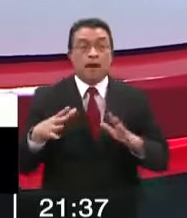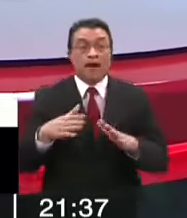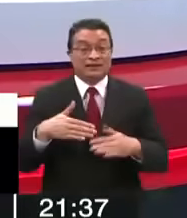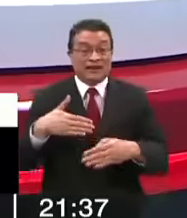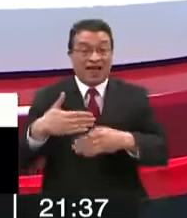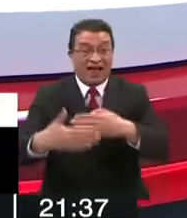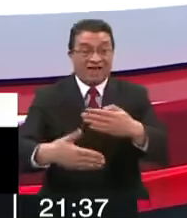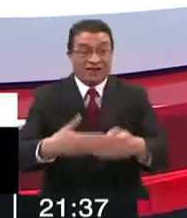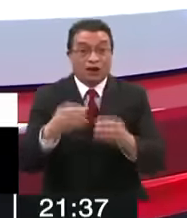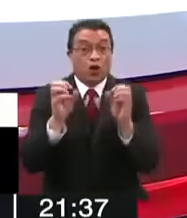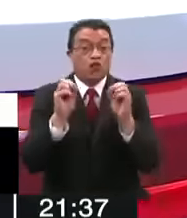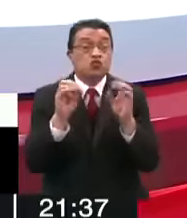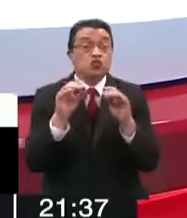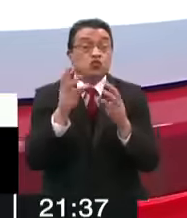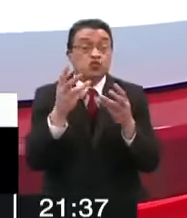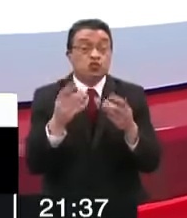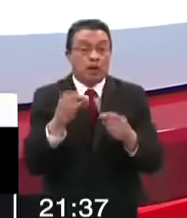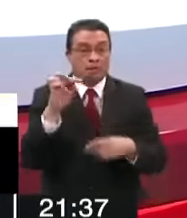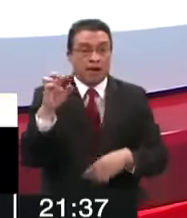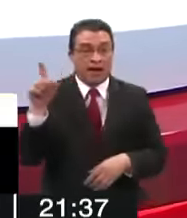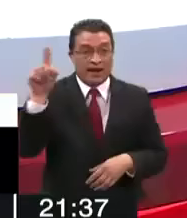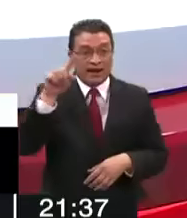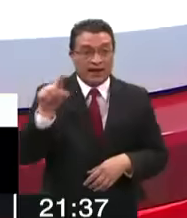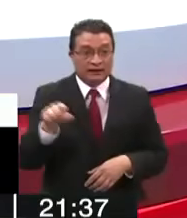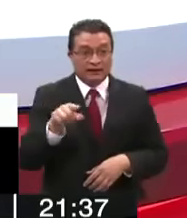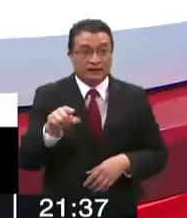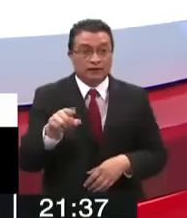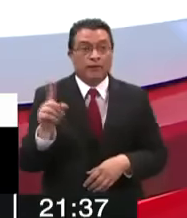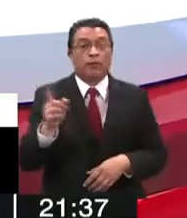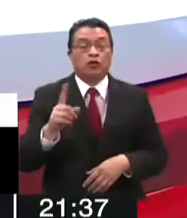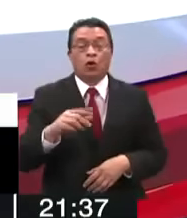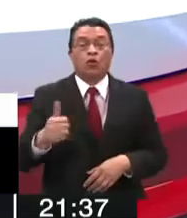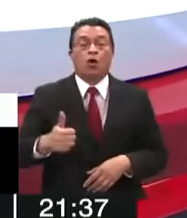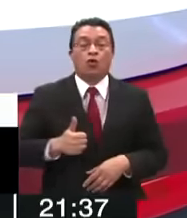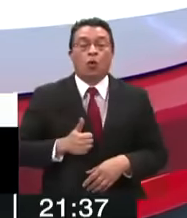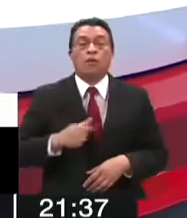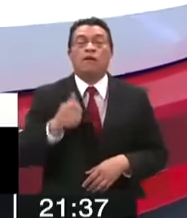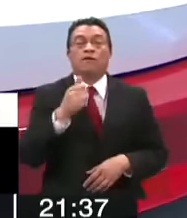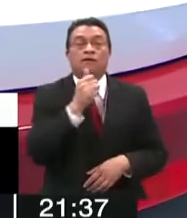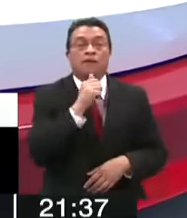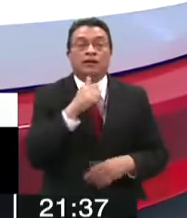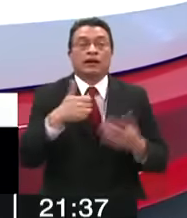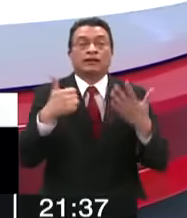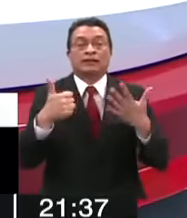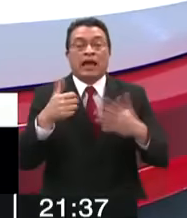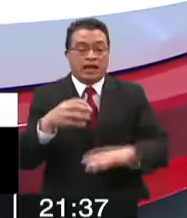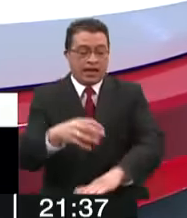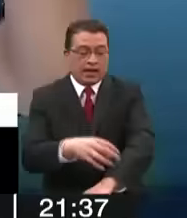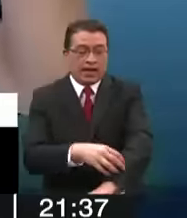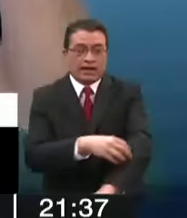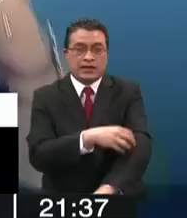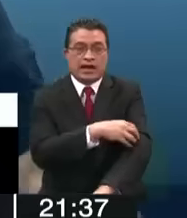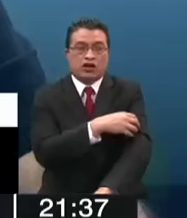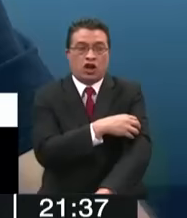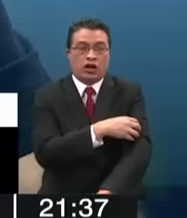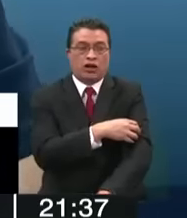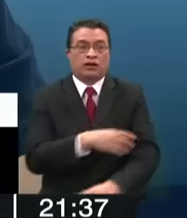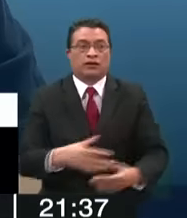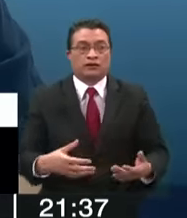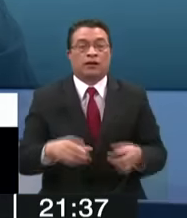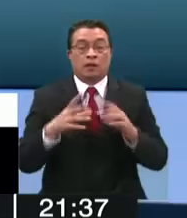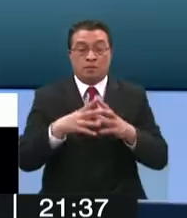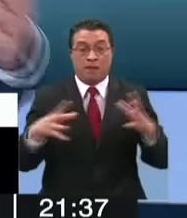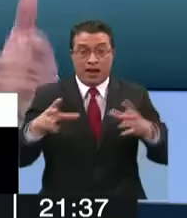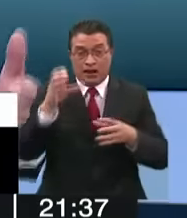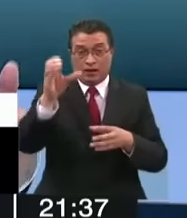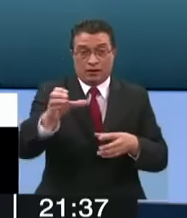en cantidad, el Partido Socialista, aún no cumplía el requisito porque le faltaban 6 regiones para llegar al... O sea, tiene más